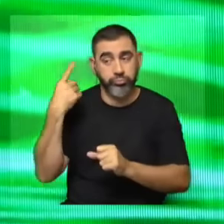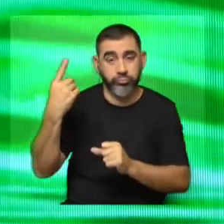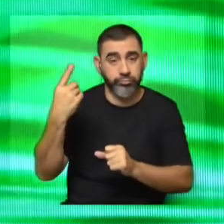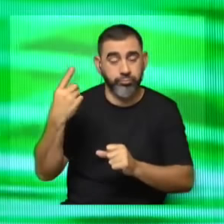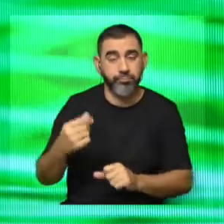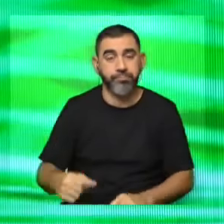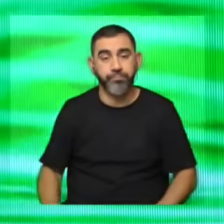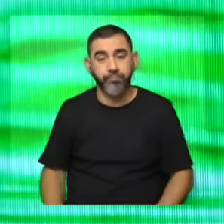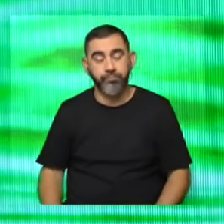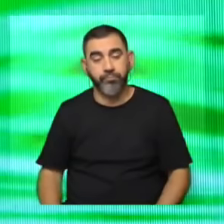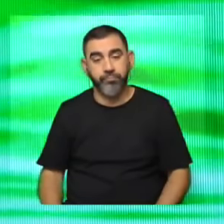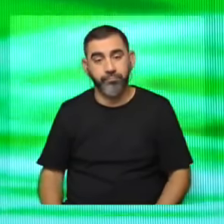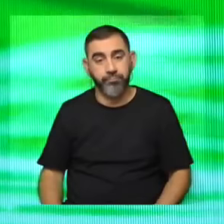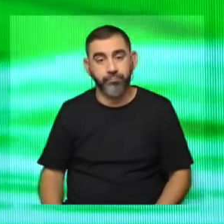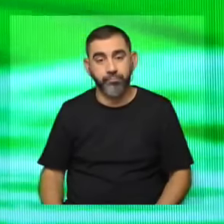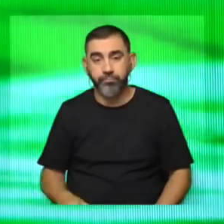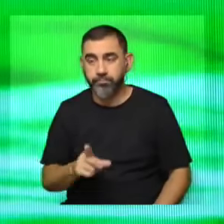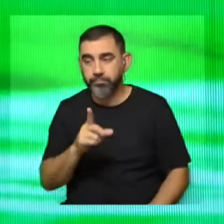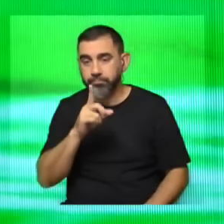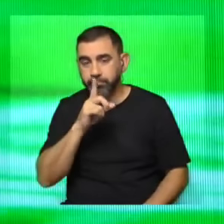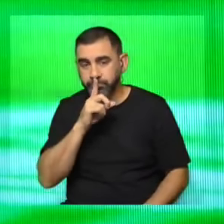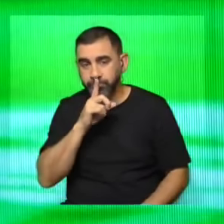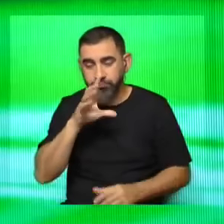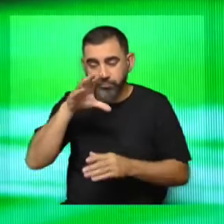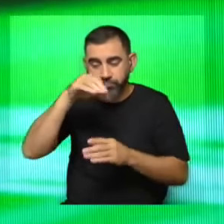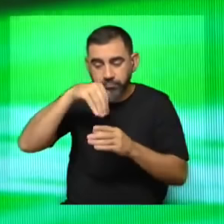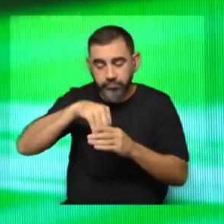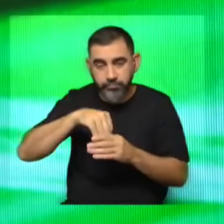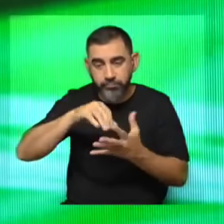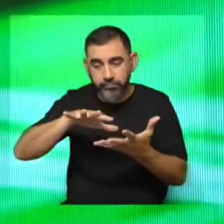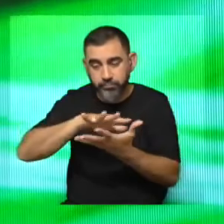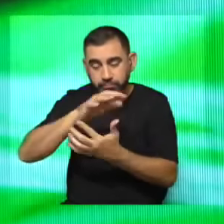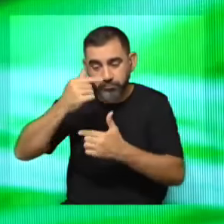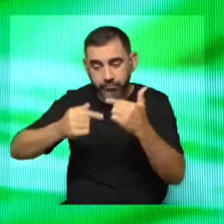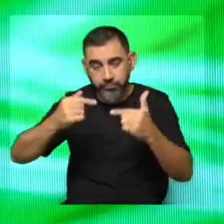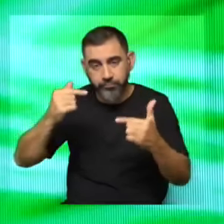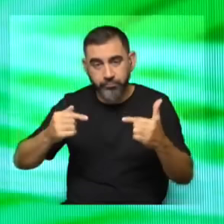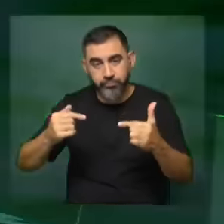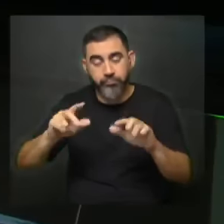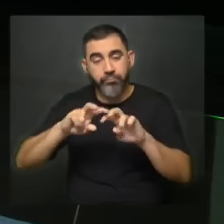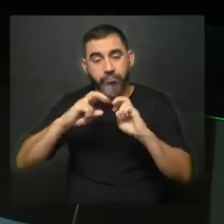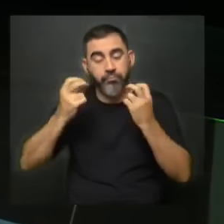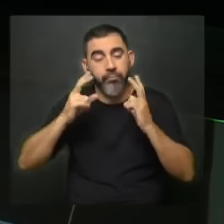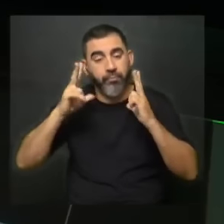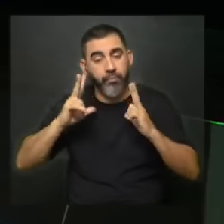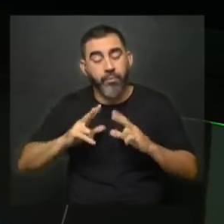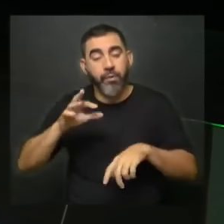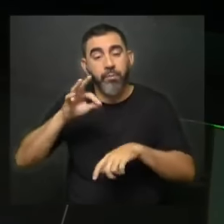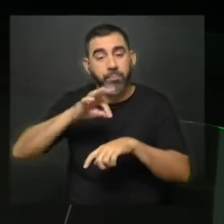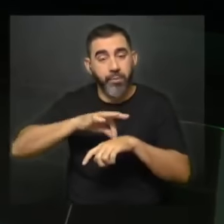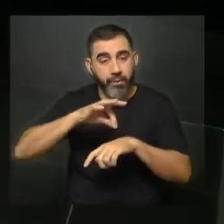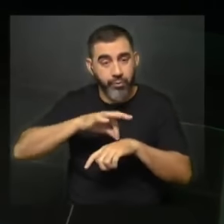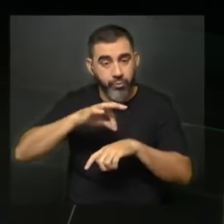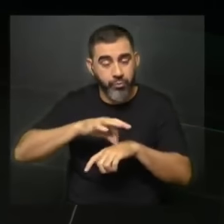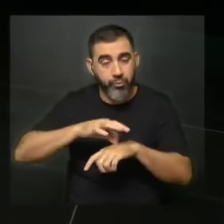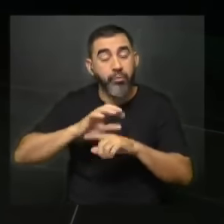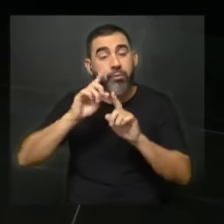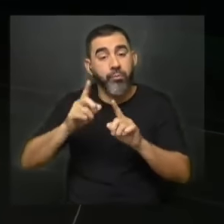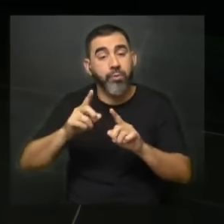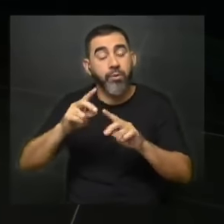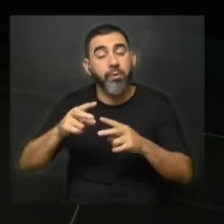eso en forma callada digamos lo introdujimos en los lugares que hay que hacerlo en este tribunal de ética del colegio médico y en la